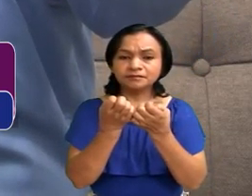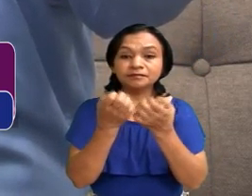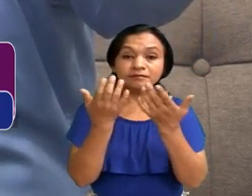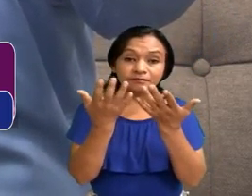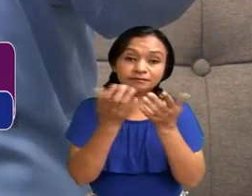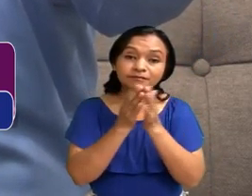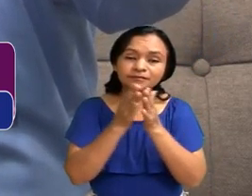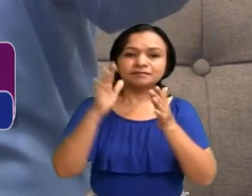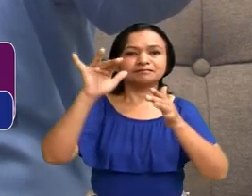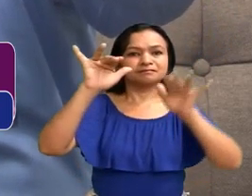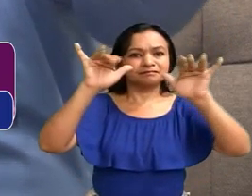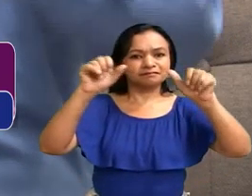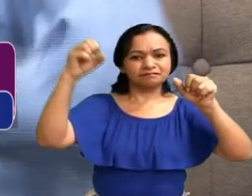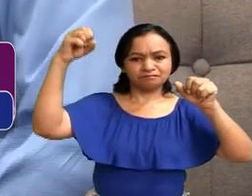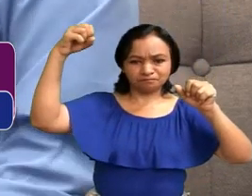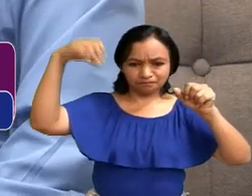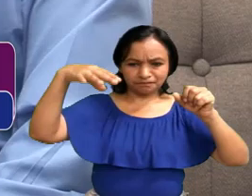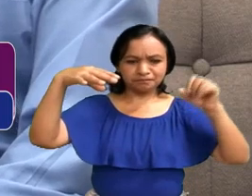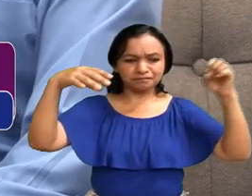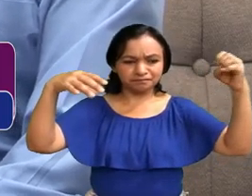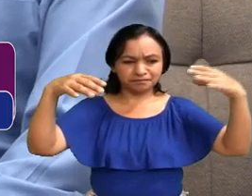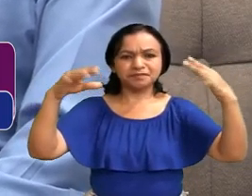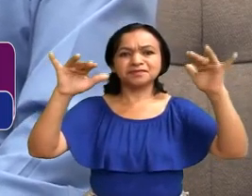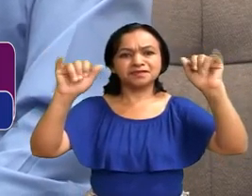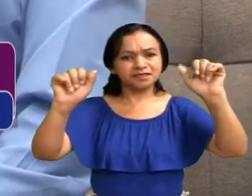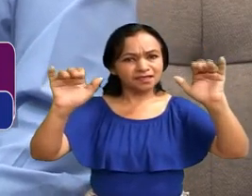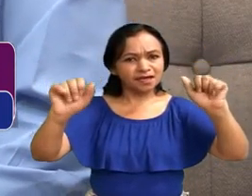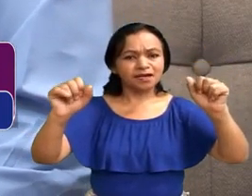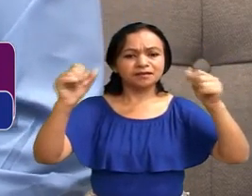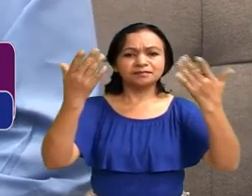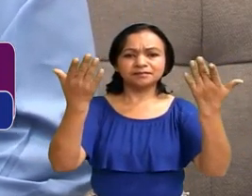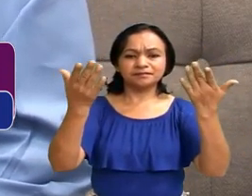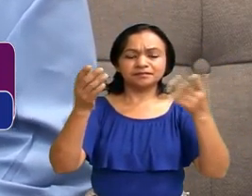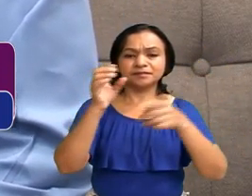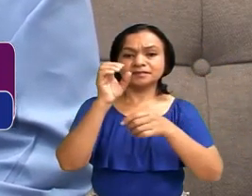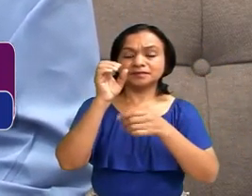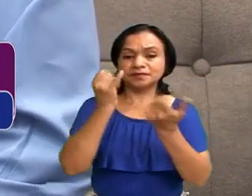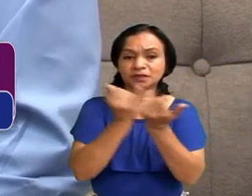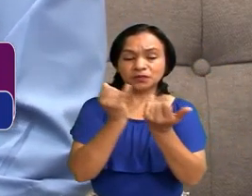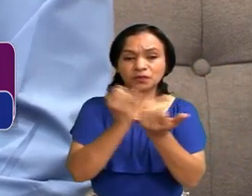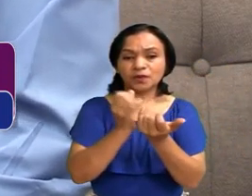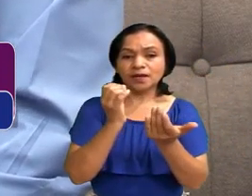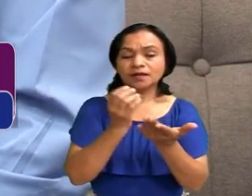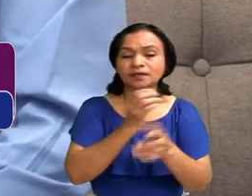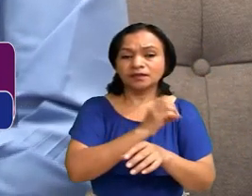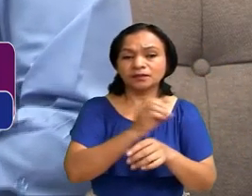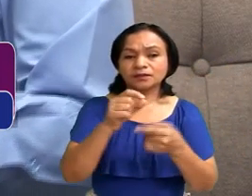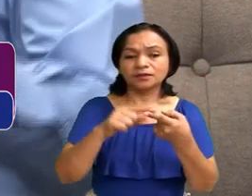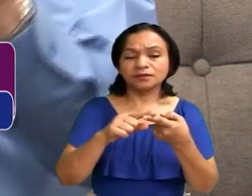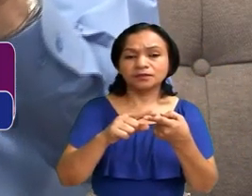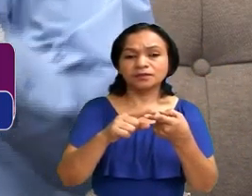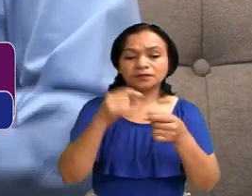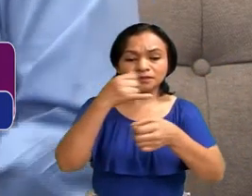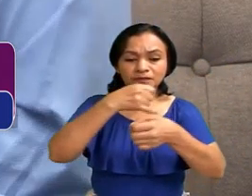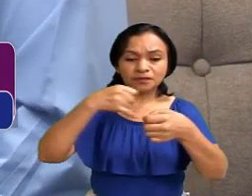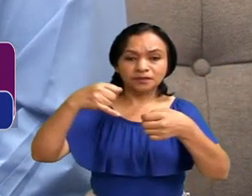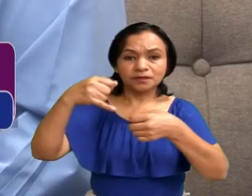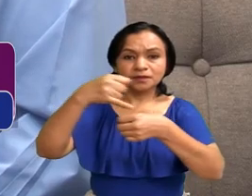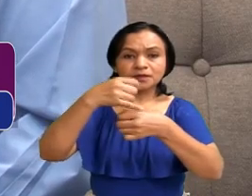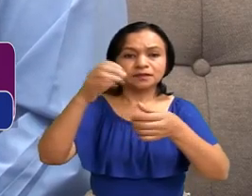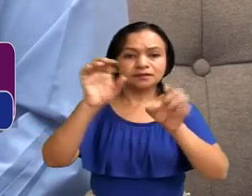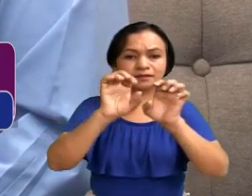ya se iluminó, ¿verdad? Estamos en Ocotal, ¿verdad? En Corn Island hay